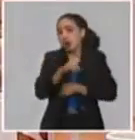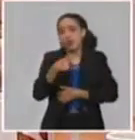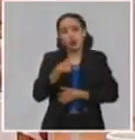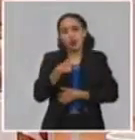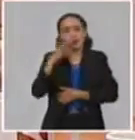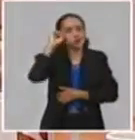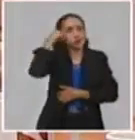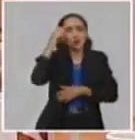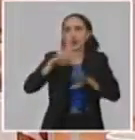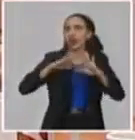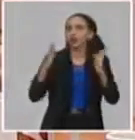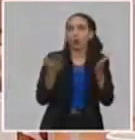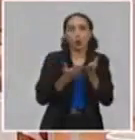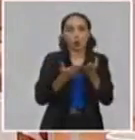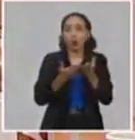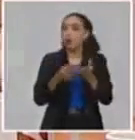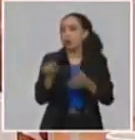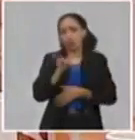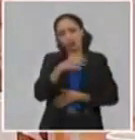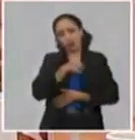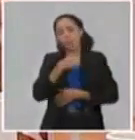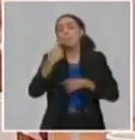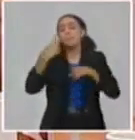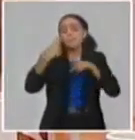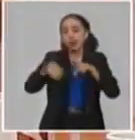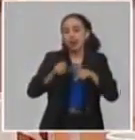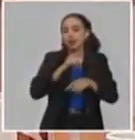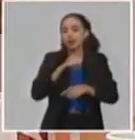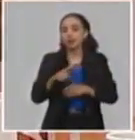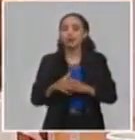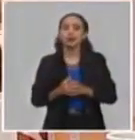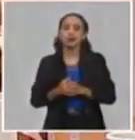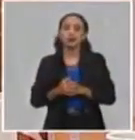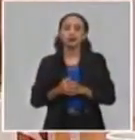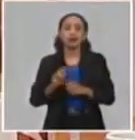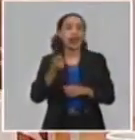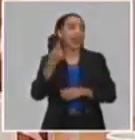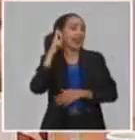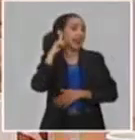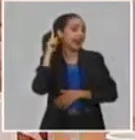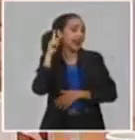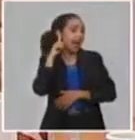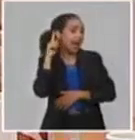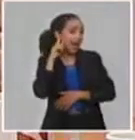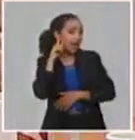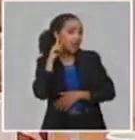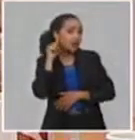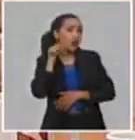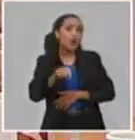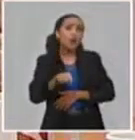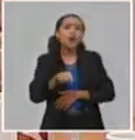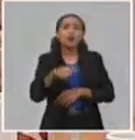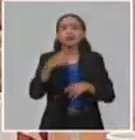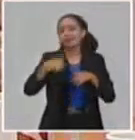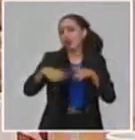cabeza. Por ejemplo, los medios de transmisión radial y ese tipo de